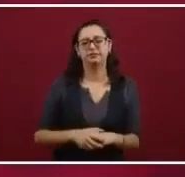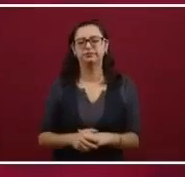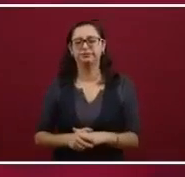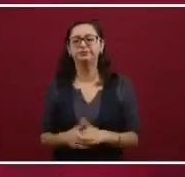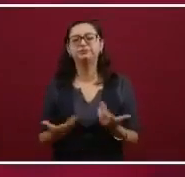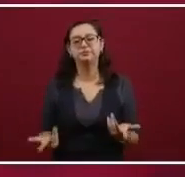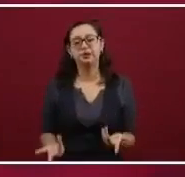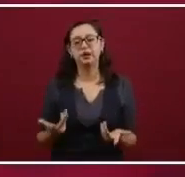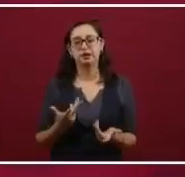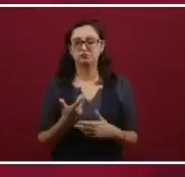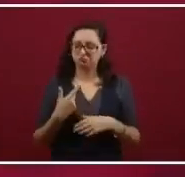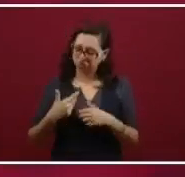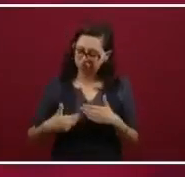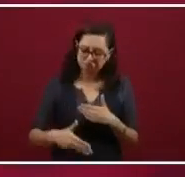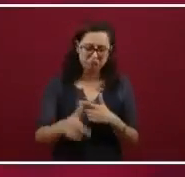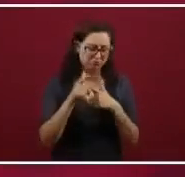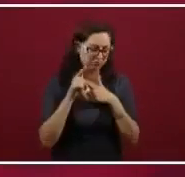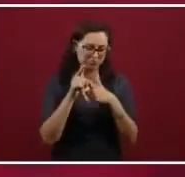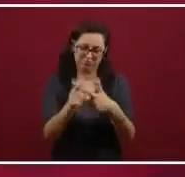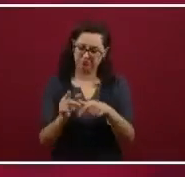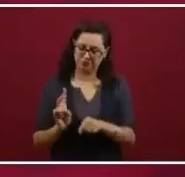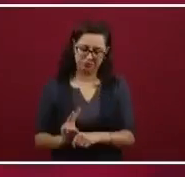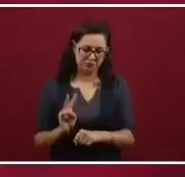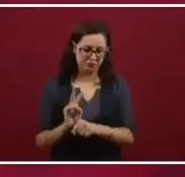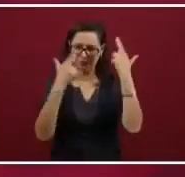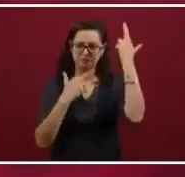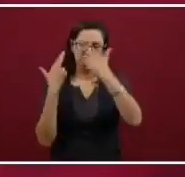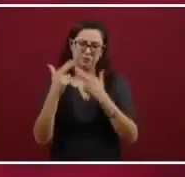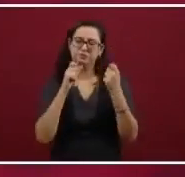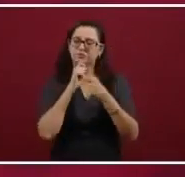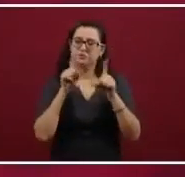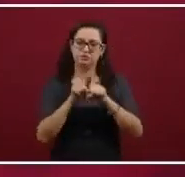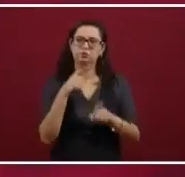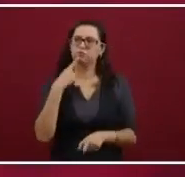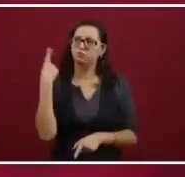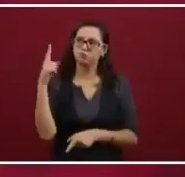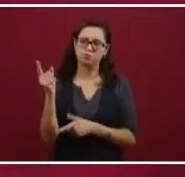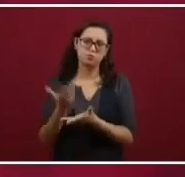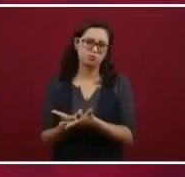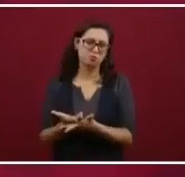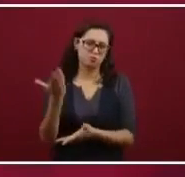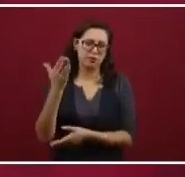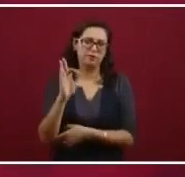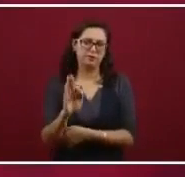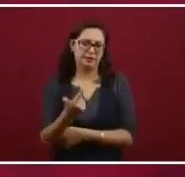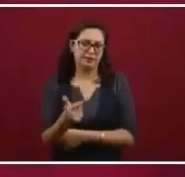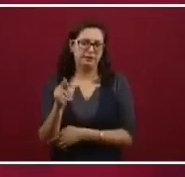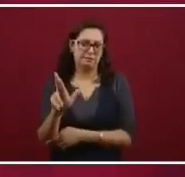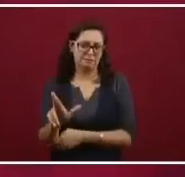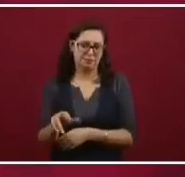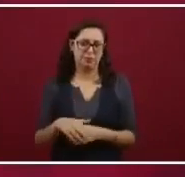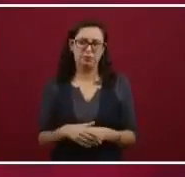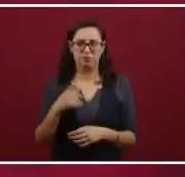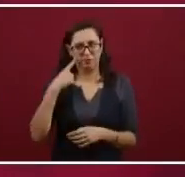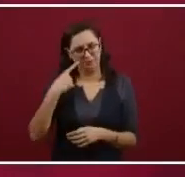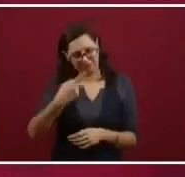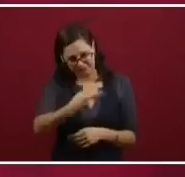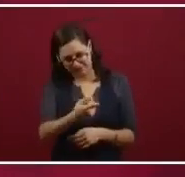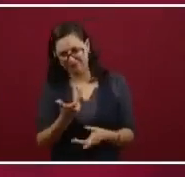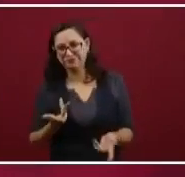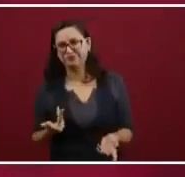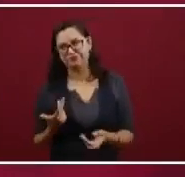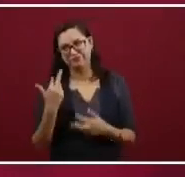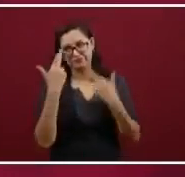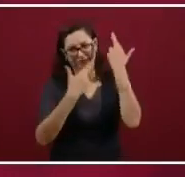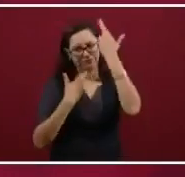conjunta por instrucciones del señor presidente, adicional a la denuncia penal que se presente en unos momentos más en Fiscalía General de la República, en